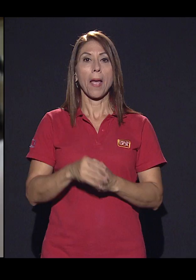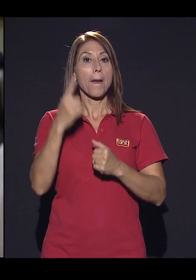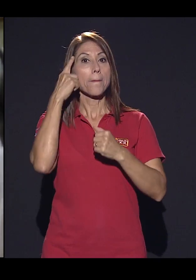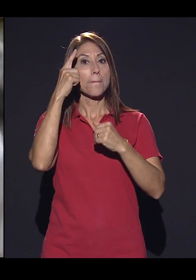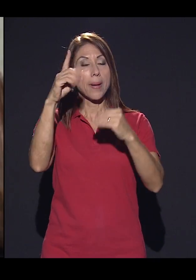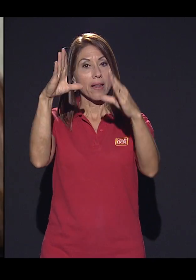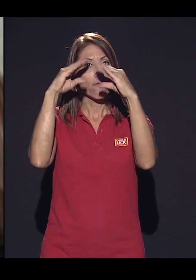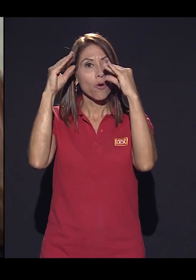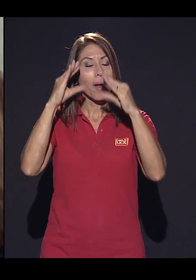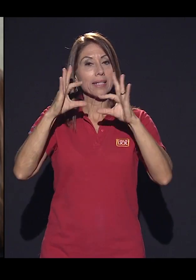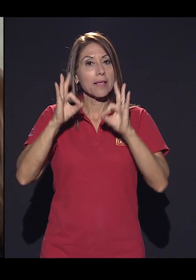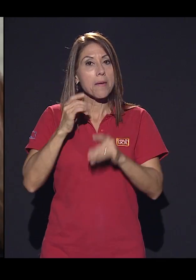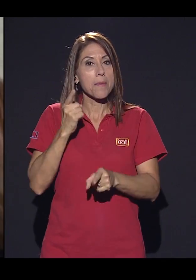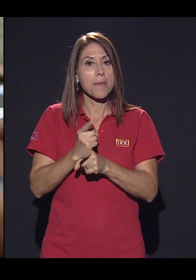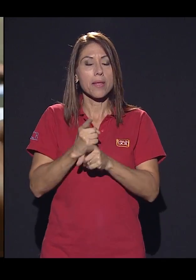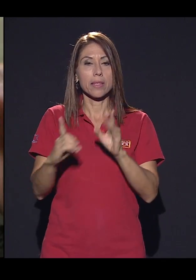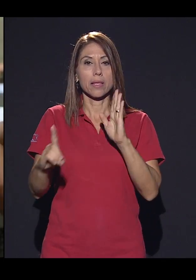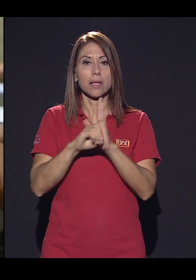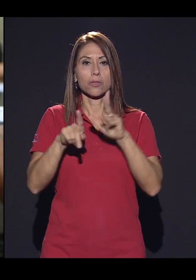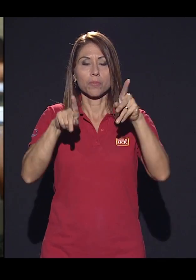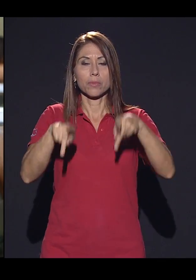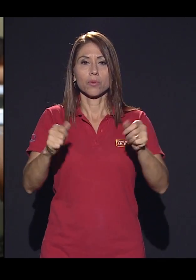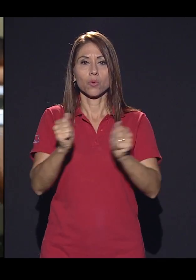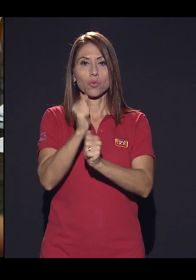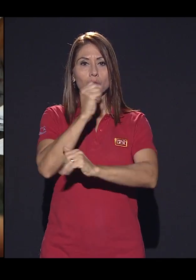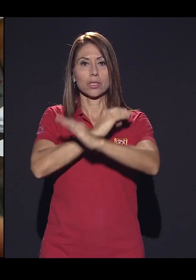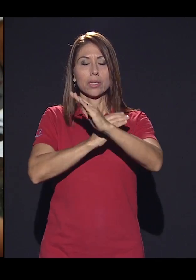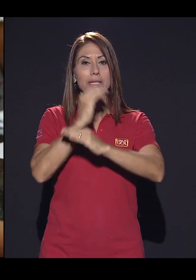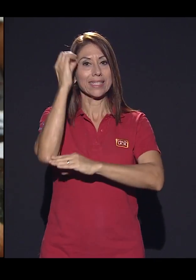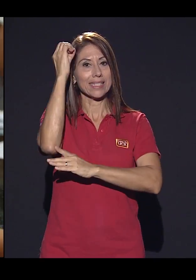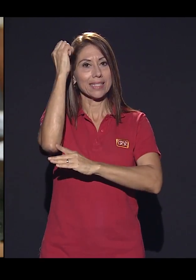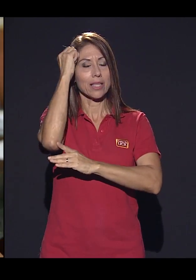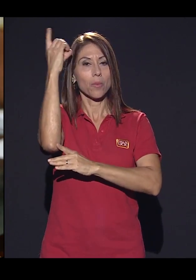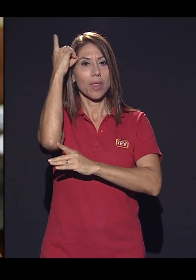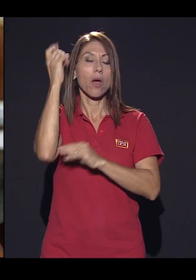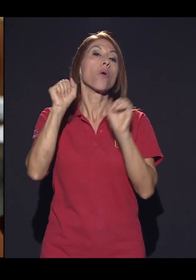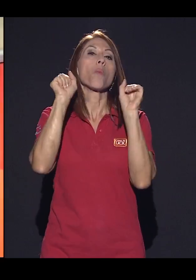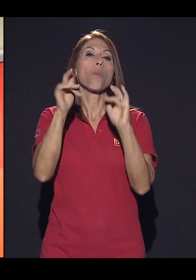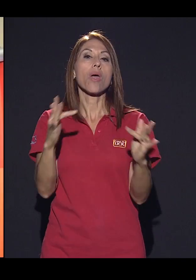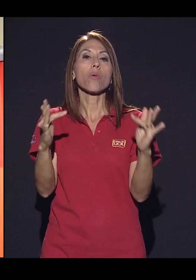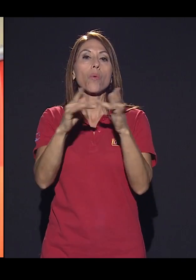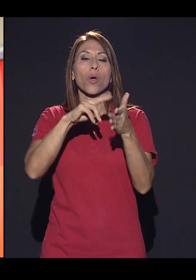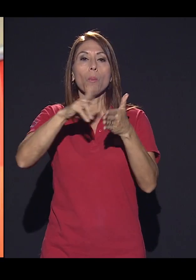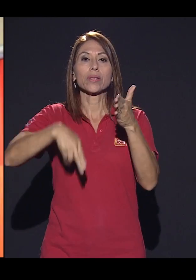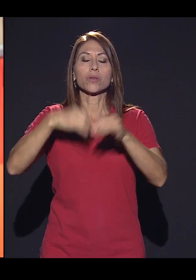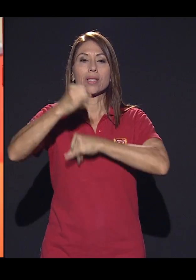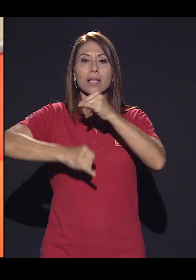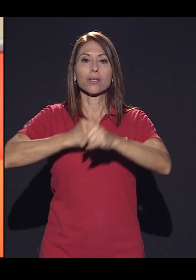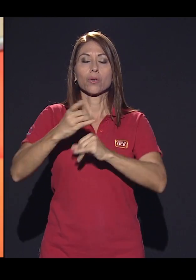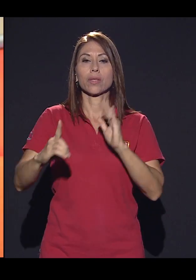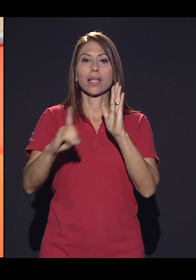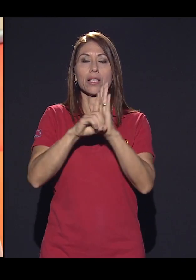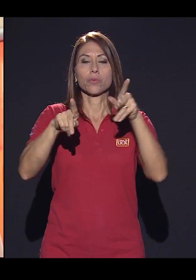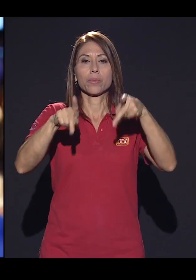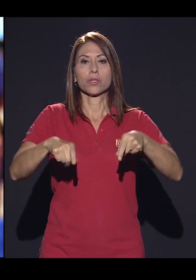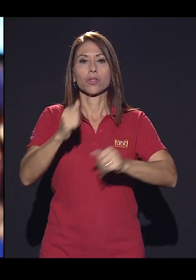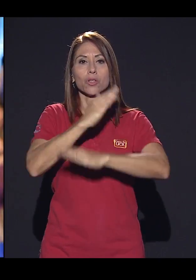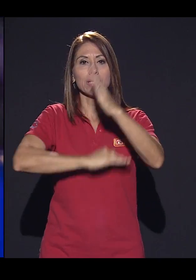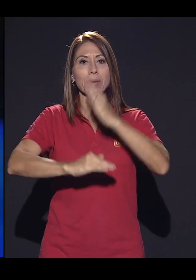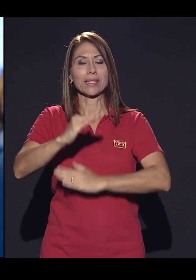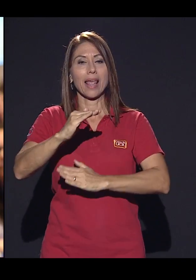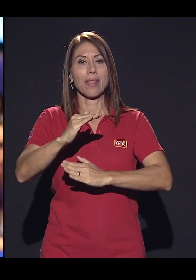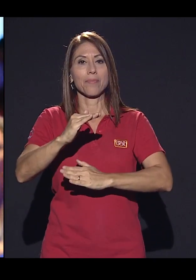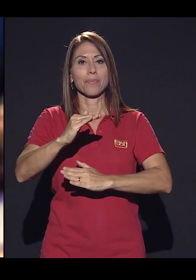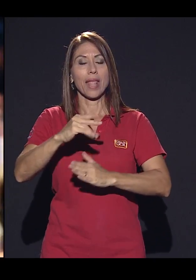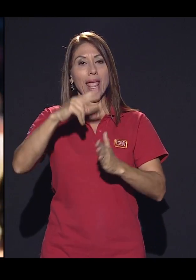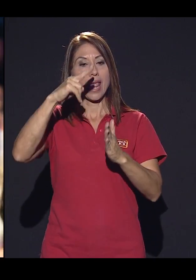de manera efectiva sobre los derechos de las personas con síndrome de Down, puede acceder a la versión de la Convención Internacional de los Derechos de las Personas con Discapacidad